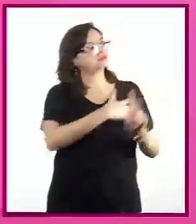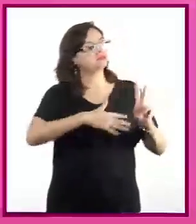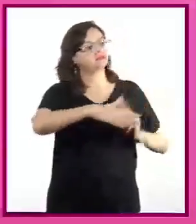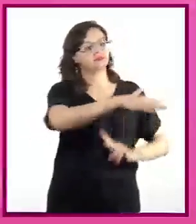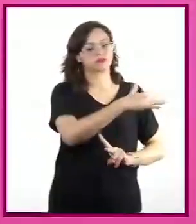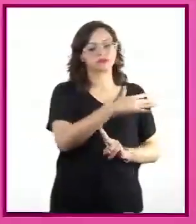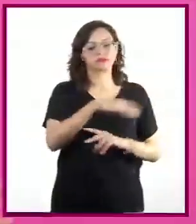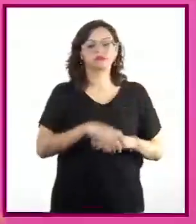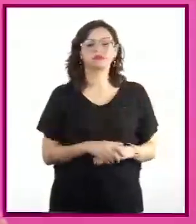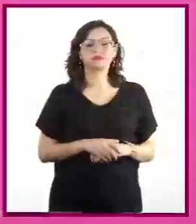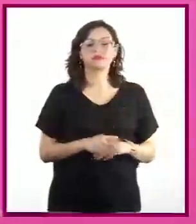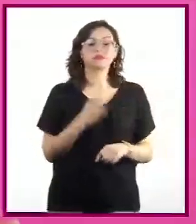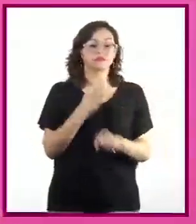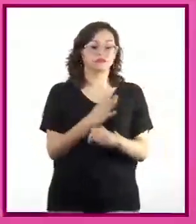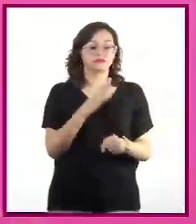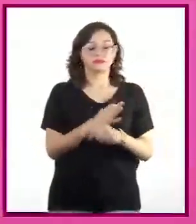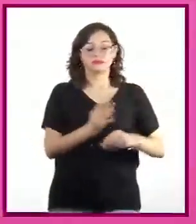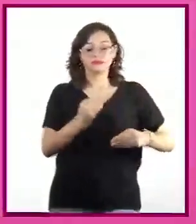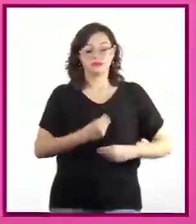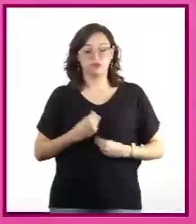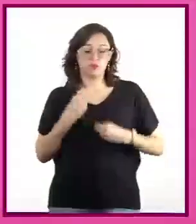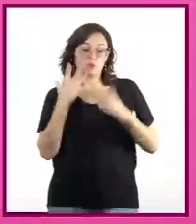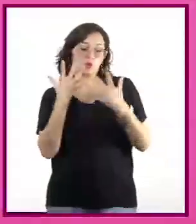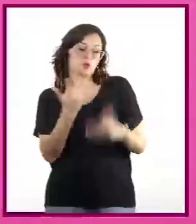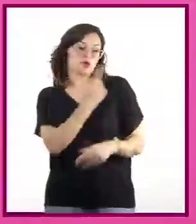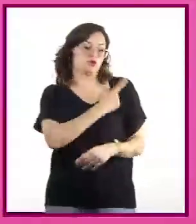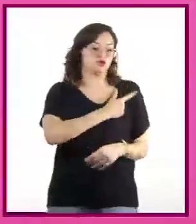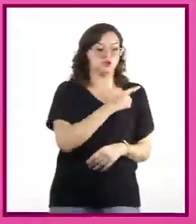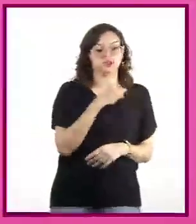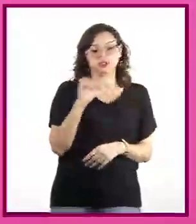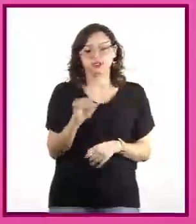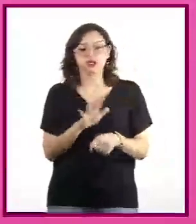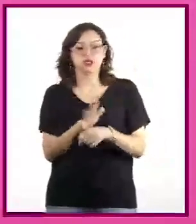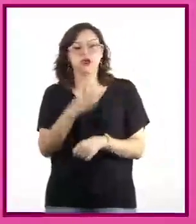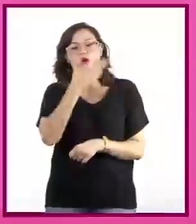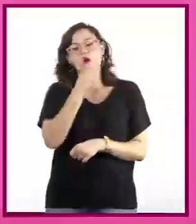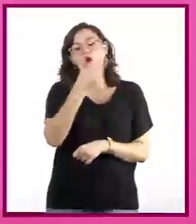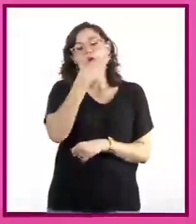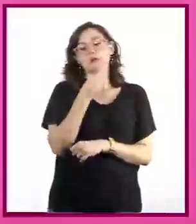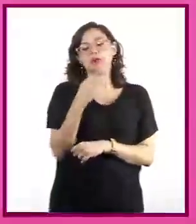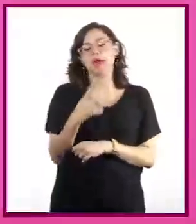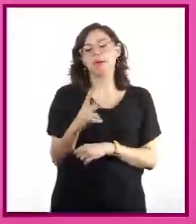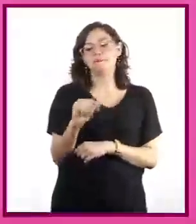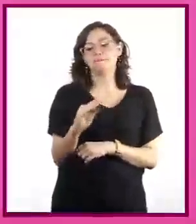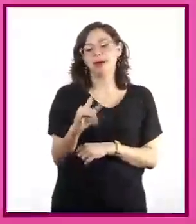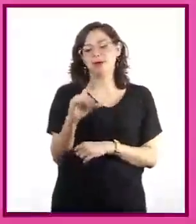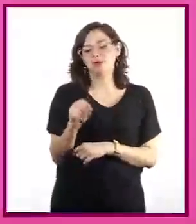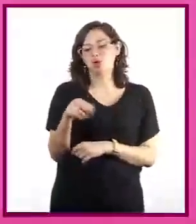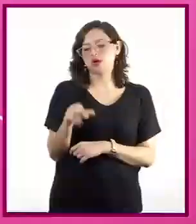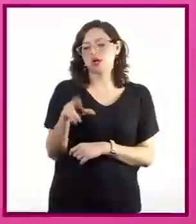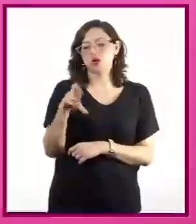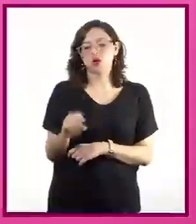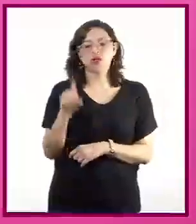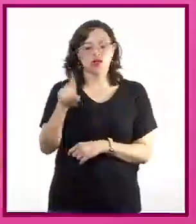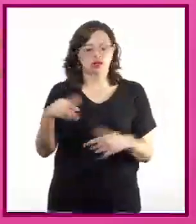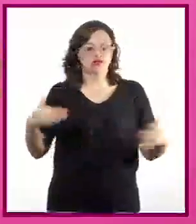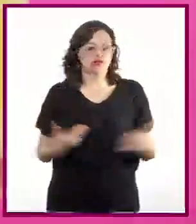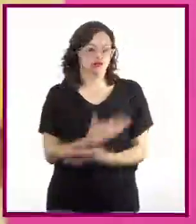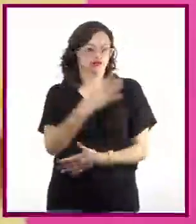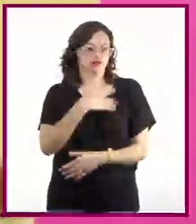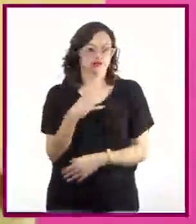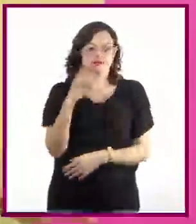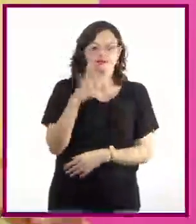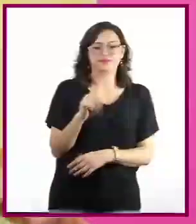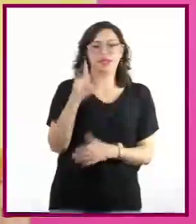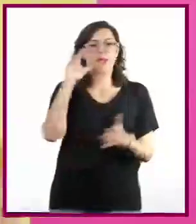rodea. El poema que vamos a reseñar es el poema 20 del chileno Pablo Neruda. ¿Saben quién fue? Pablo Neruda